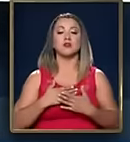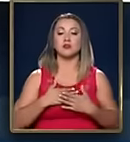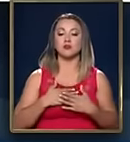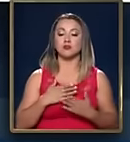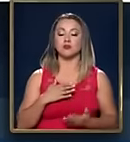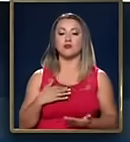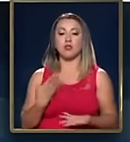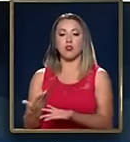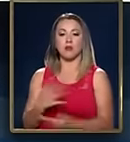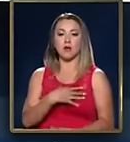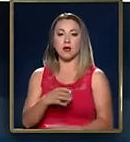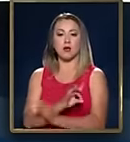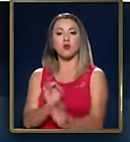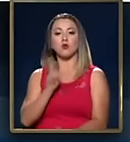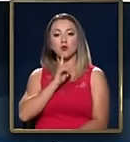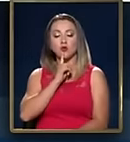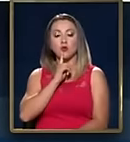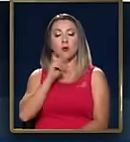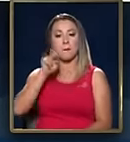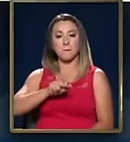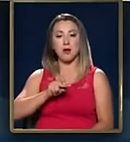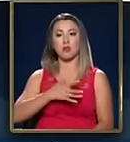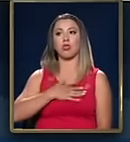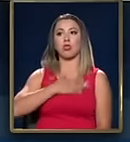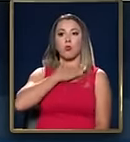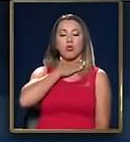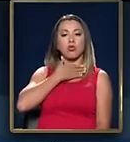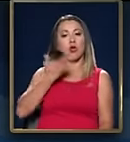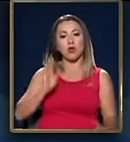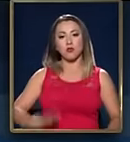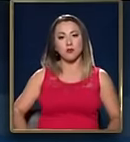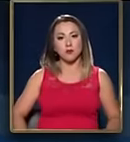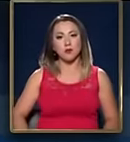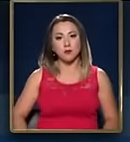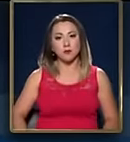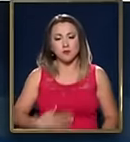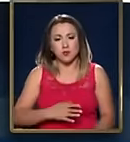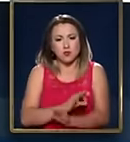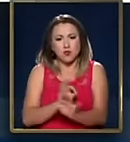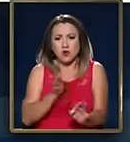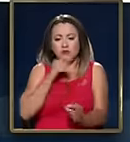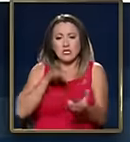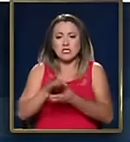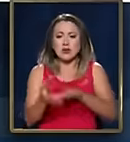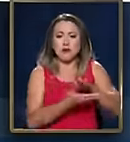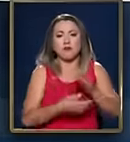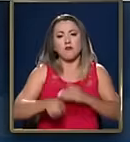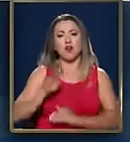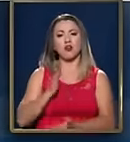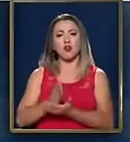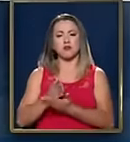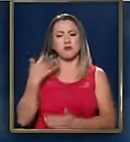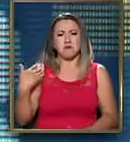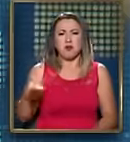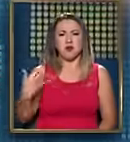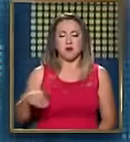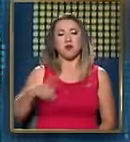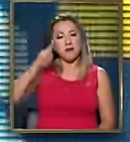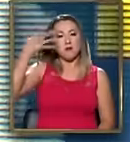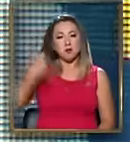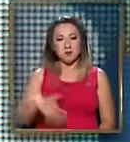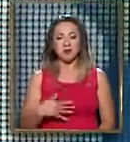yo le estoy dando a mi hija lo que yo nunca tuve, que fue un padre endeudado. Yo no tenía zapatos para ir al colegio, pero eso no importaba, porque lo que